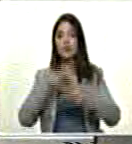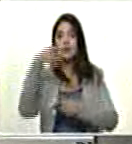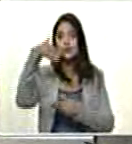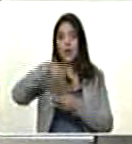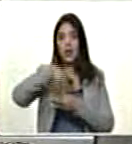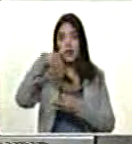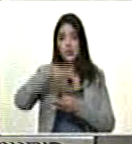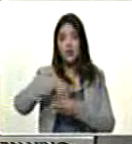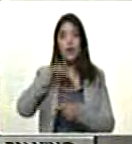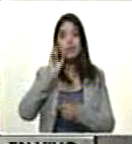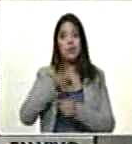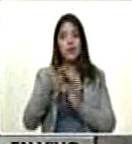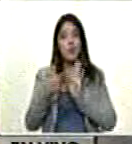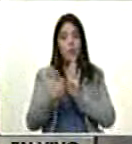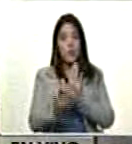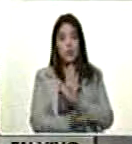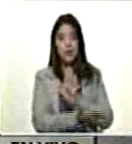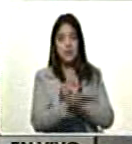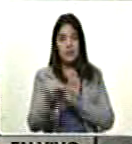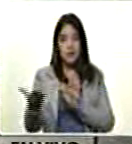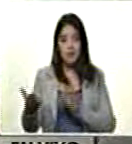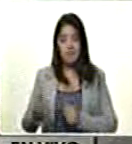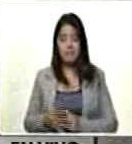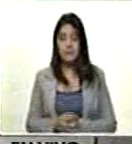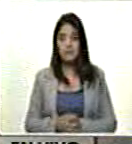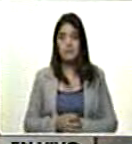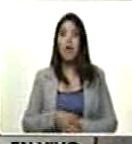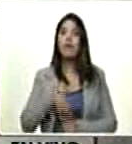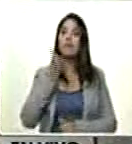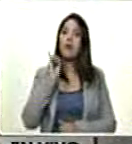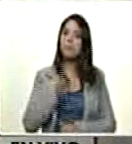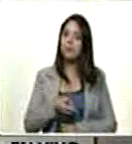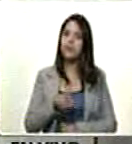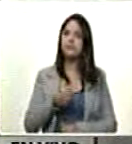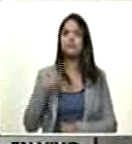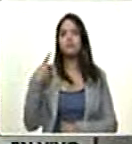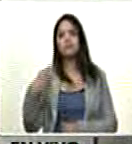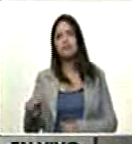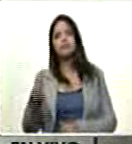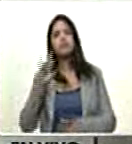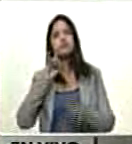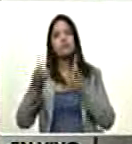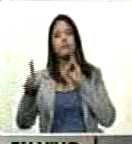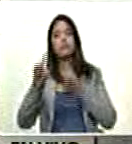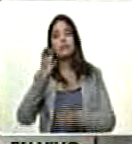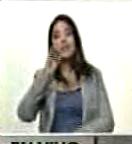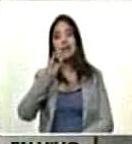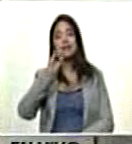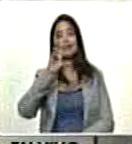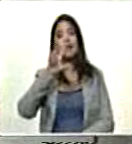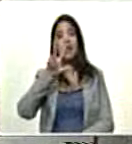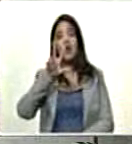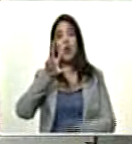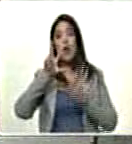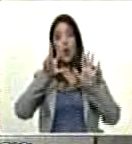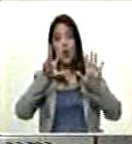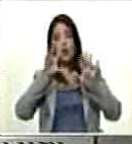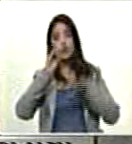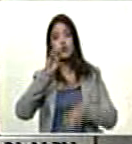puedan presentar. Igualmente, la línea 0800 Fisca 00,